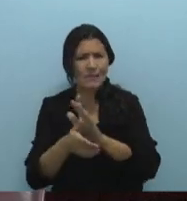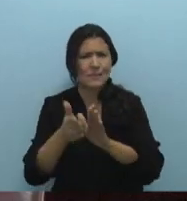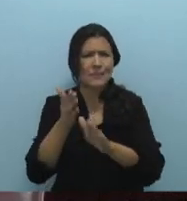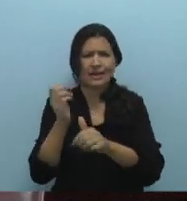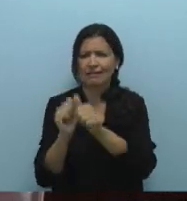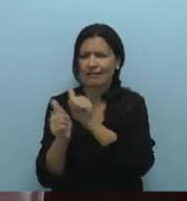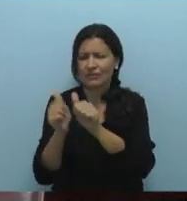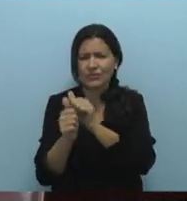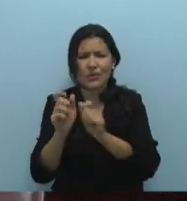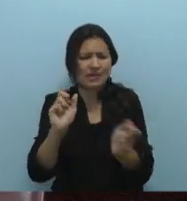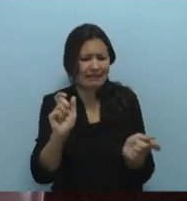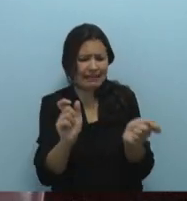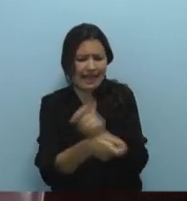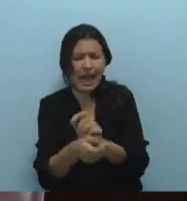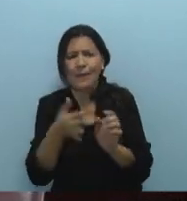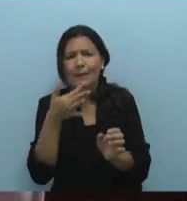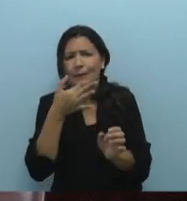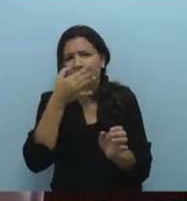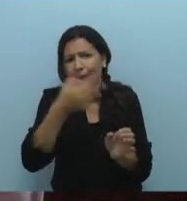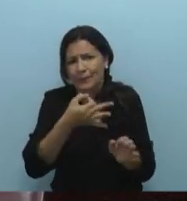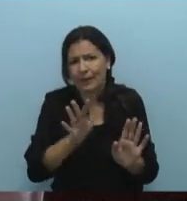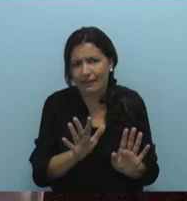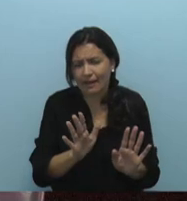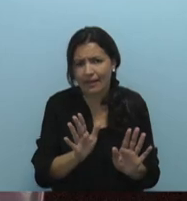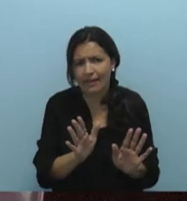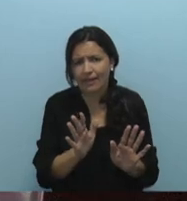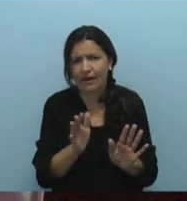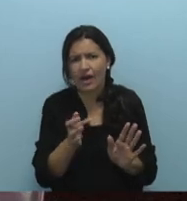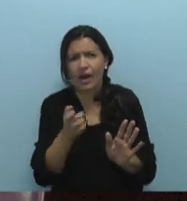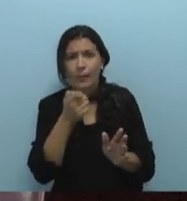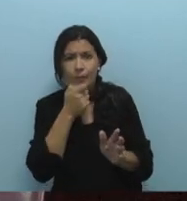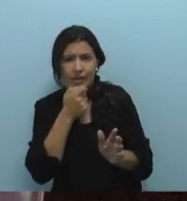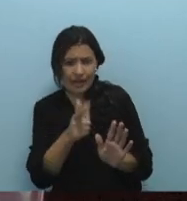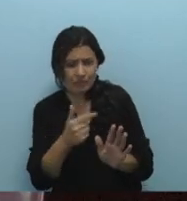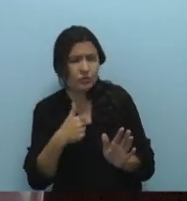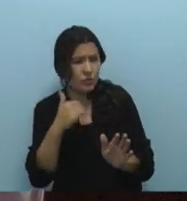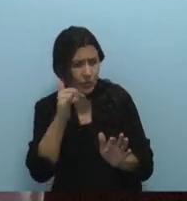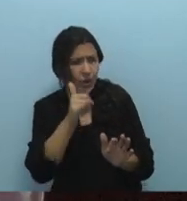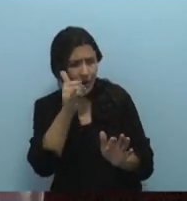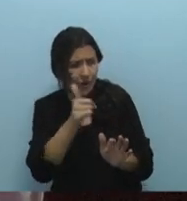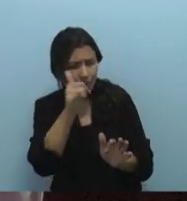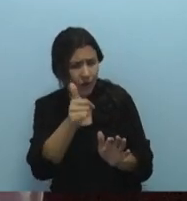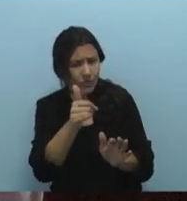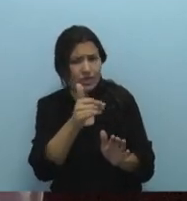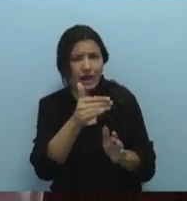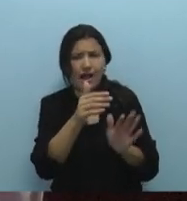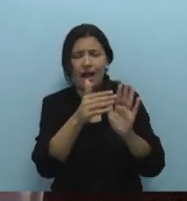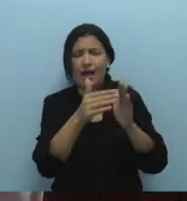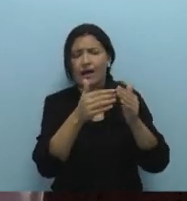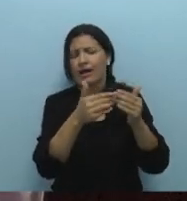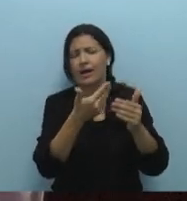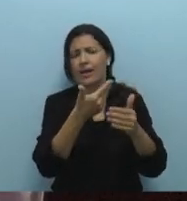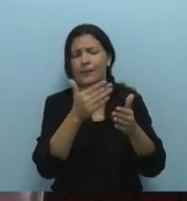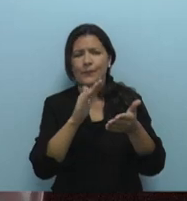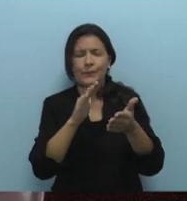falsedades, voy a describir algunas de las tantas medidas arbitrarias de Milei, porque creo que es necesario que